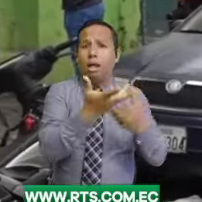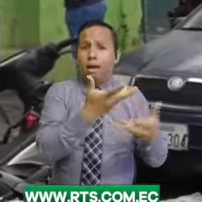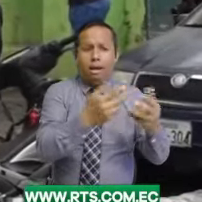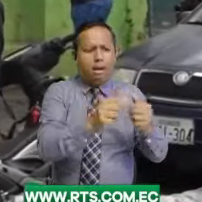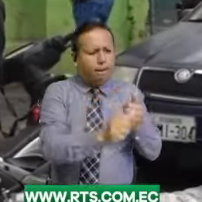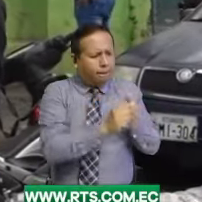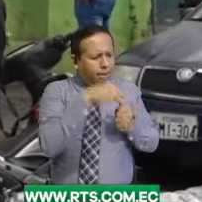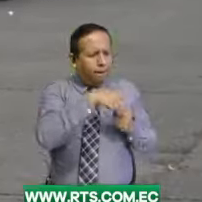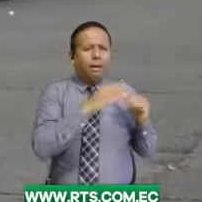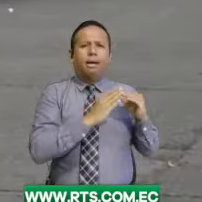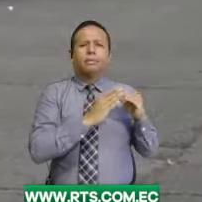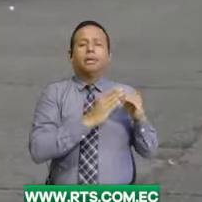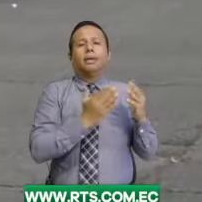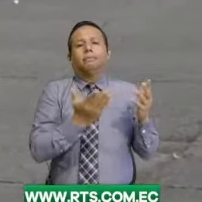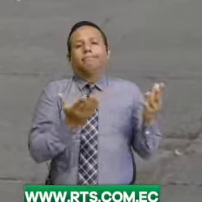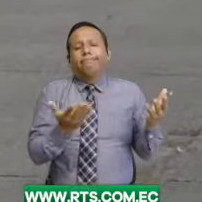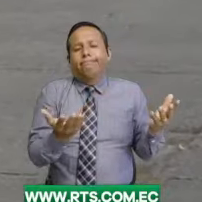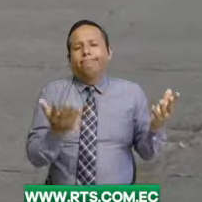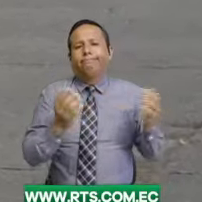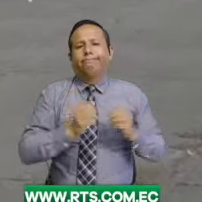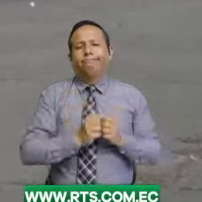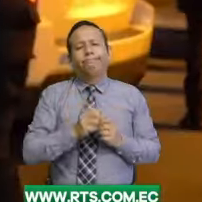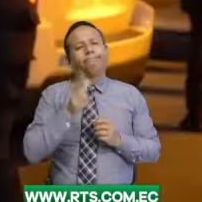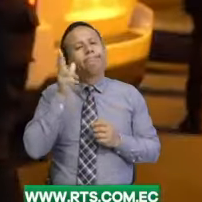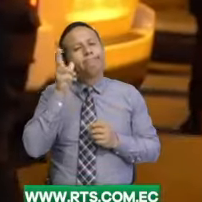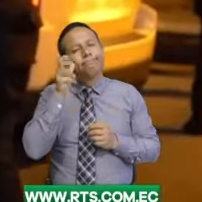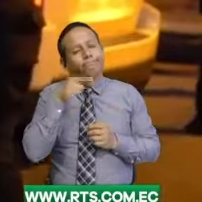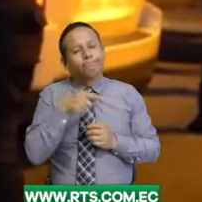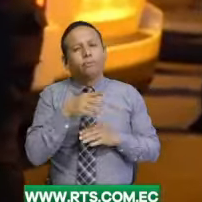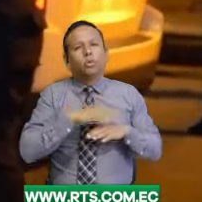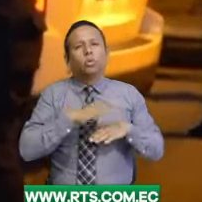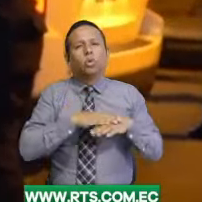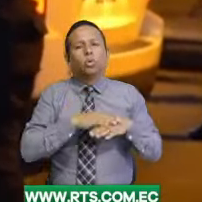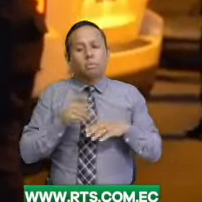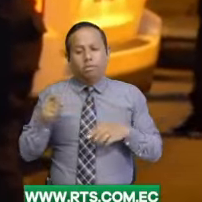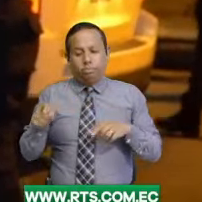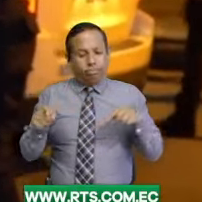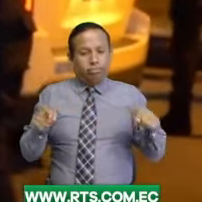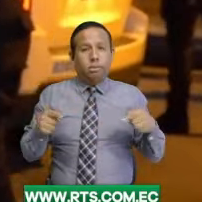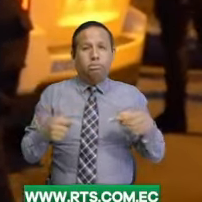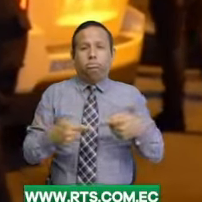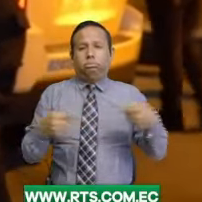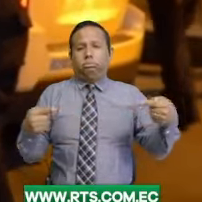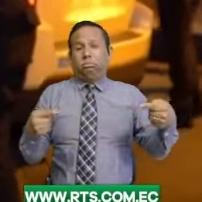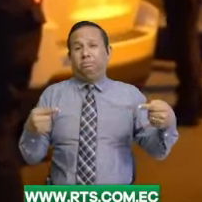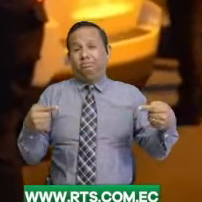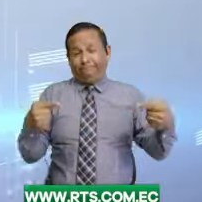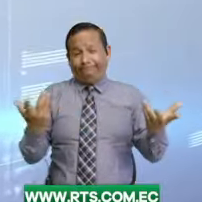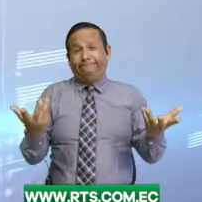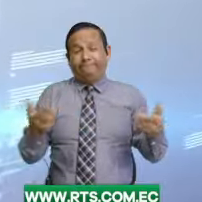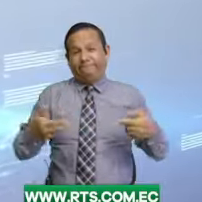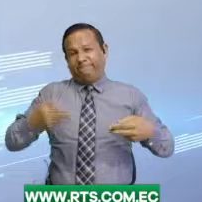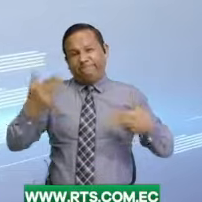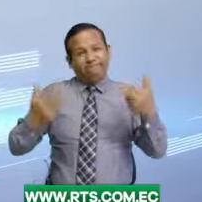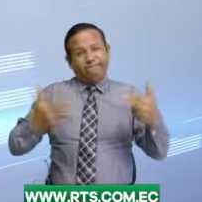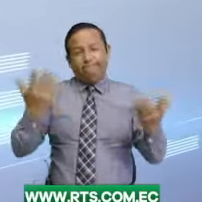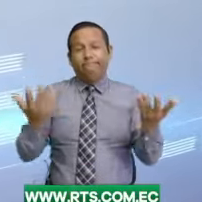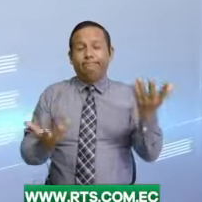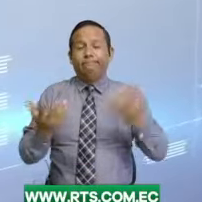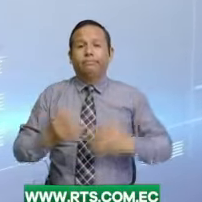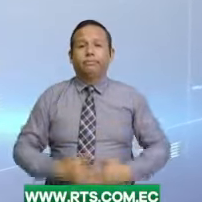hecho lamentable, motivado supuestamente por peleas entre bandas delictivas de la localidad,